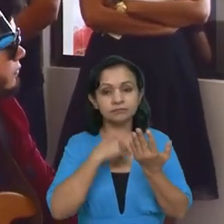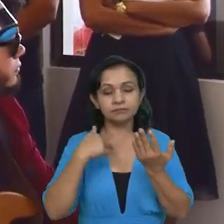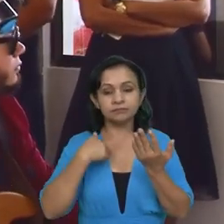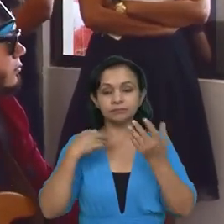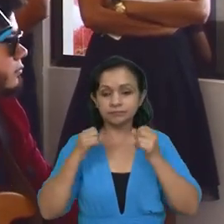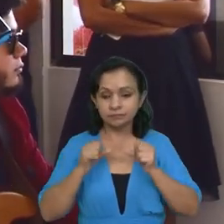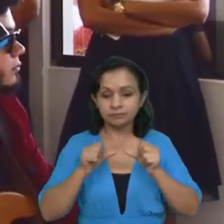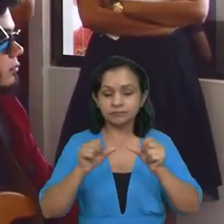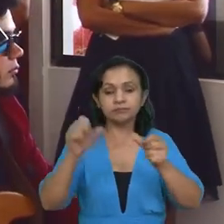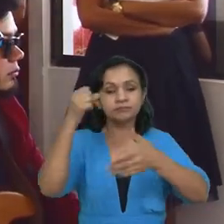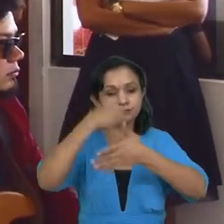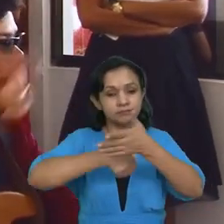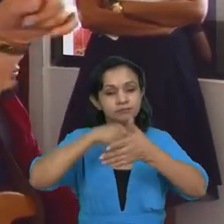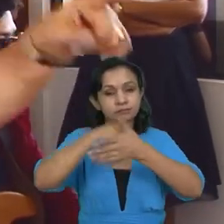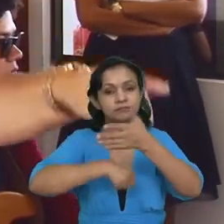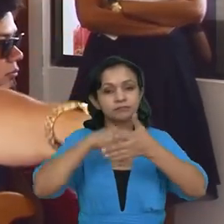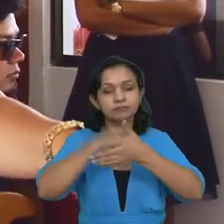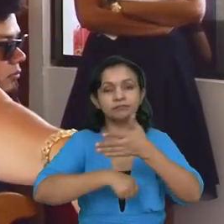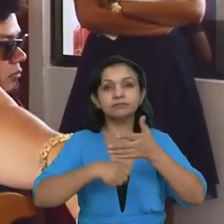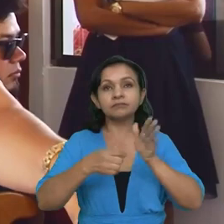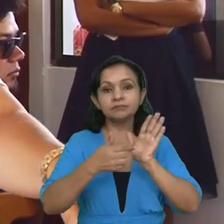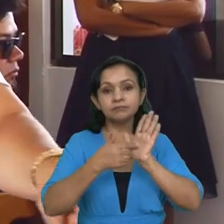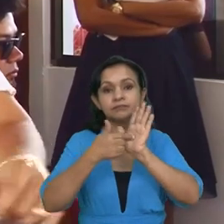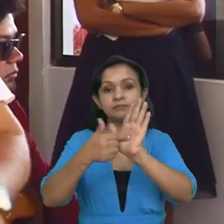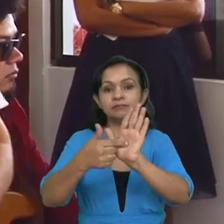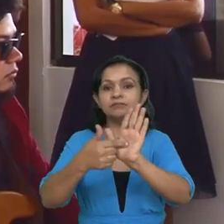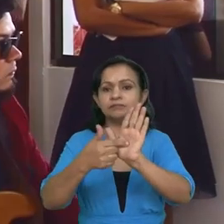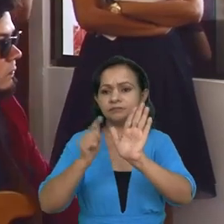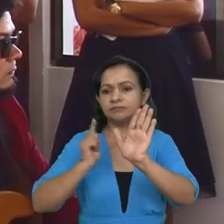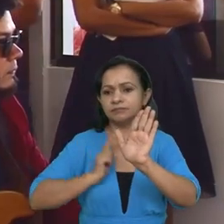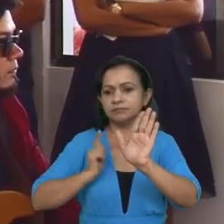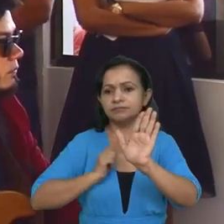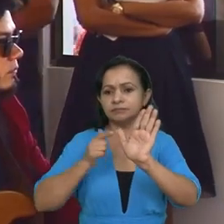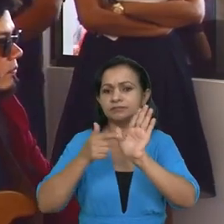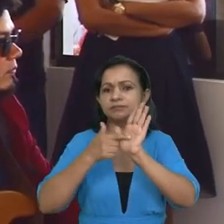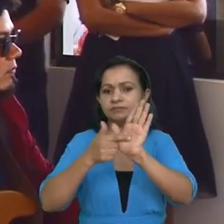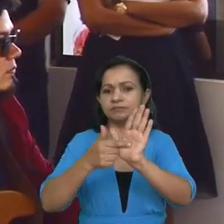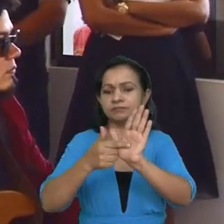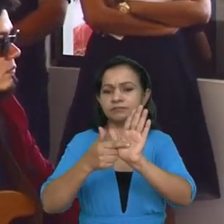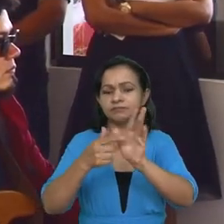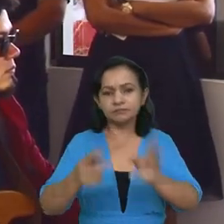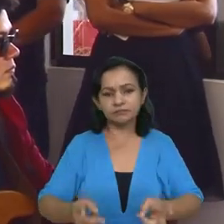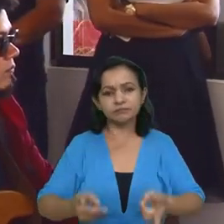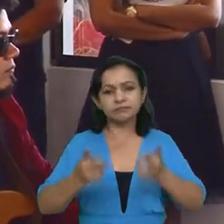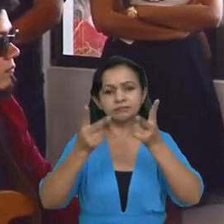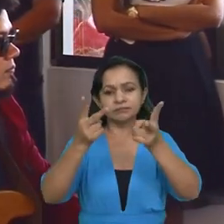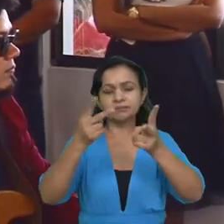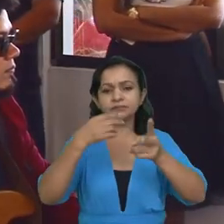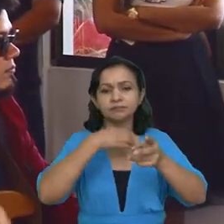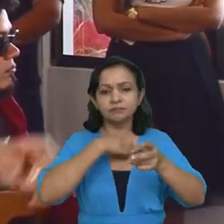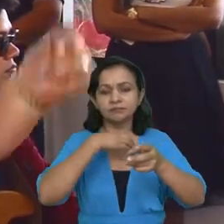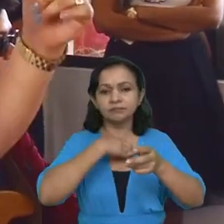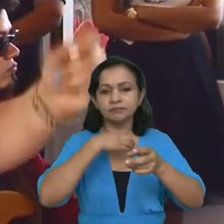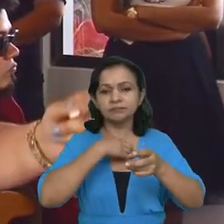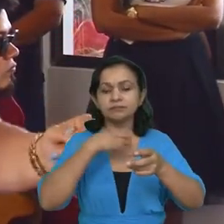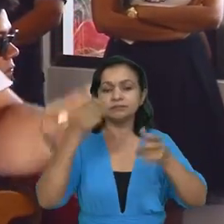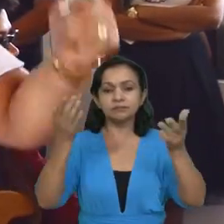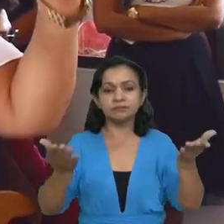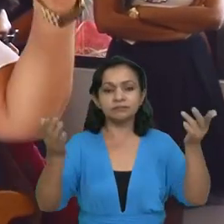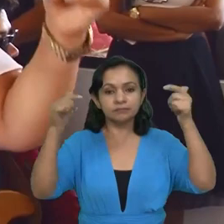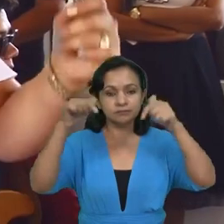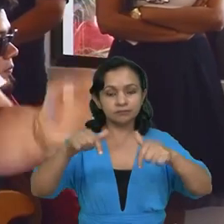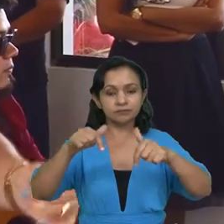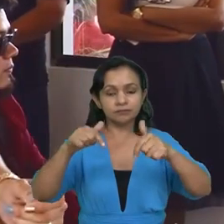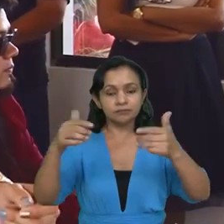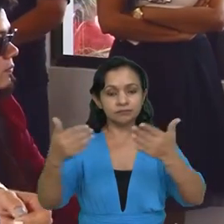vamos a ir fortaleciendo el ejemplo lo tenemos ahí dar la vida por nosotros para que ahora en las